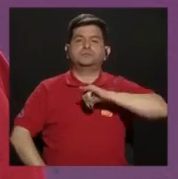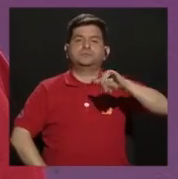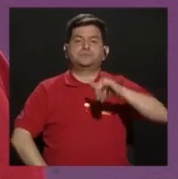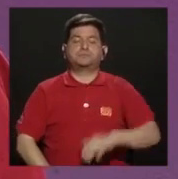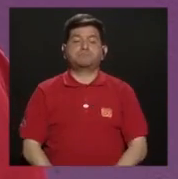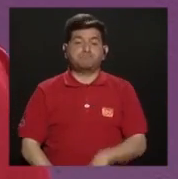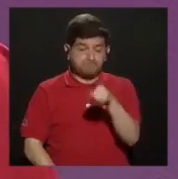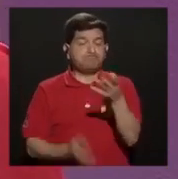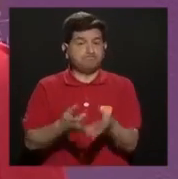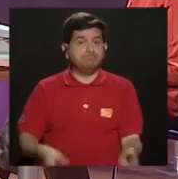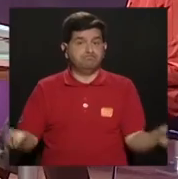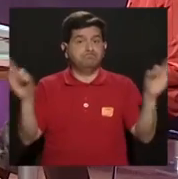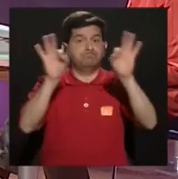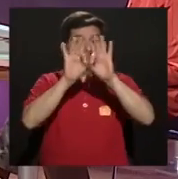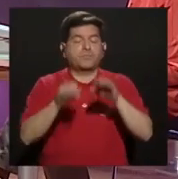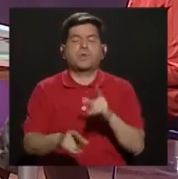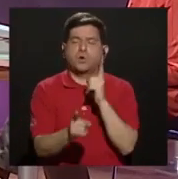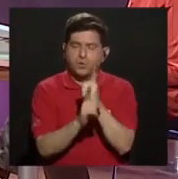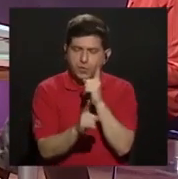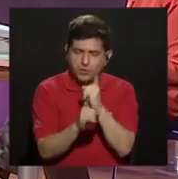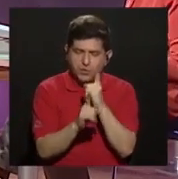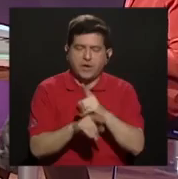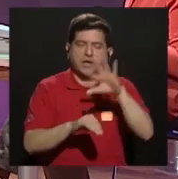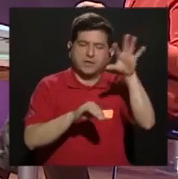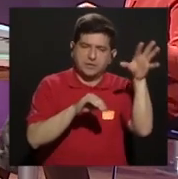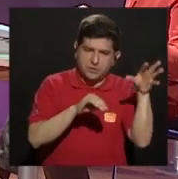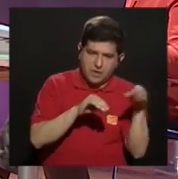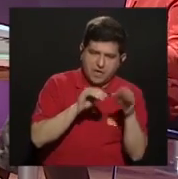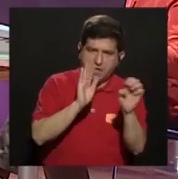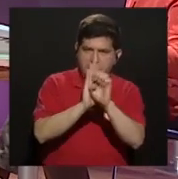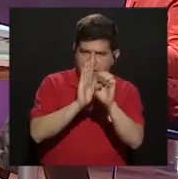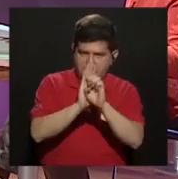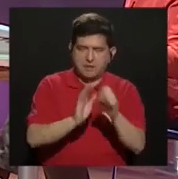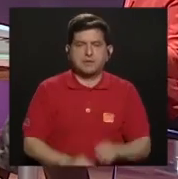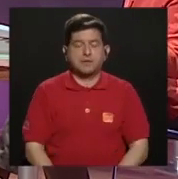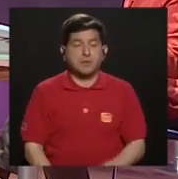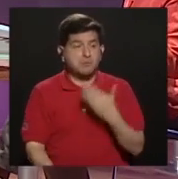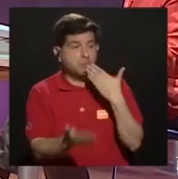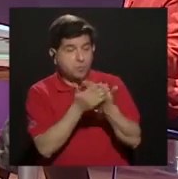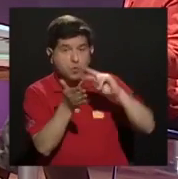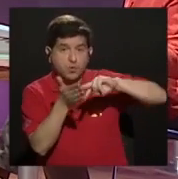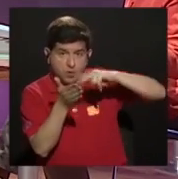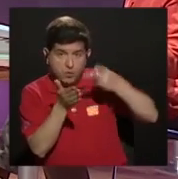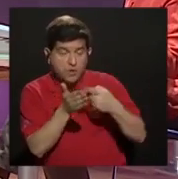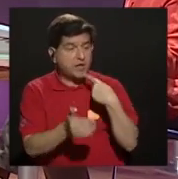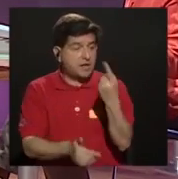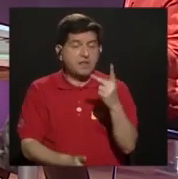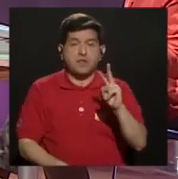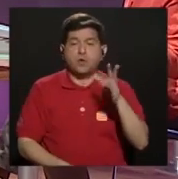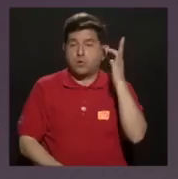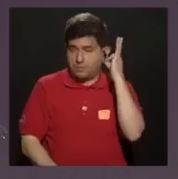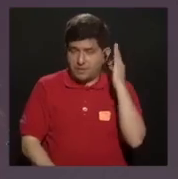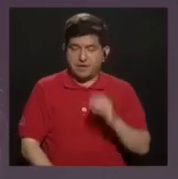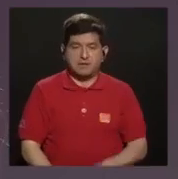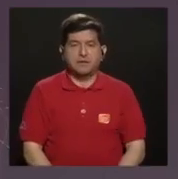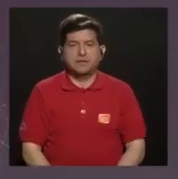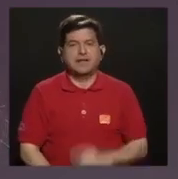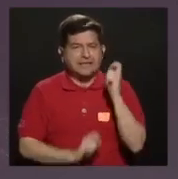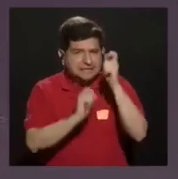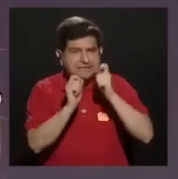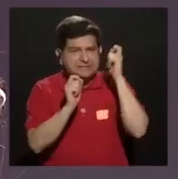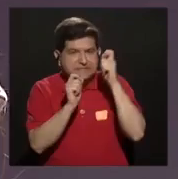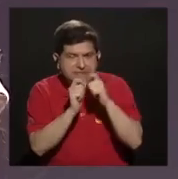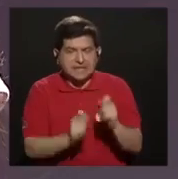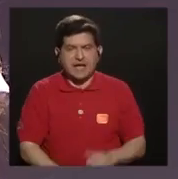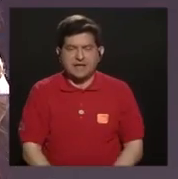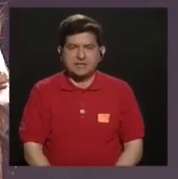Eso es lo más importante. Claro, claro. Correcto. Y para agregar ahí, por ejemplo, muy buena definición la de las compañeras, exactamente, el